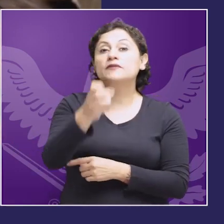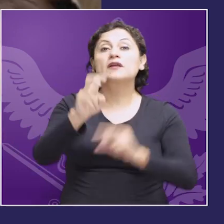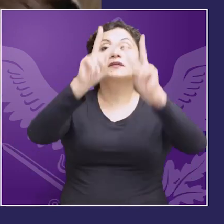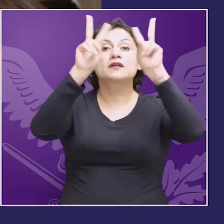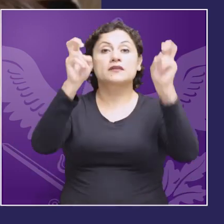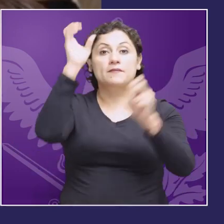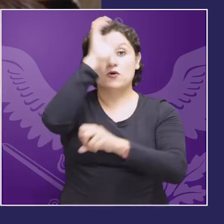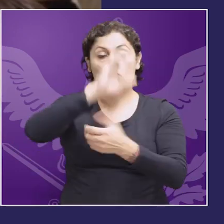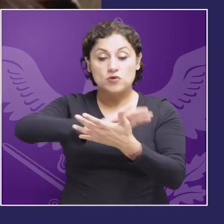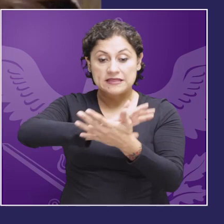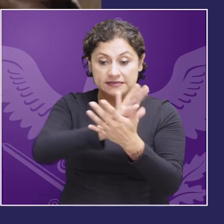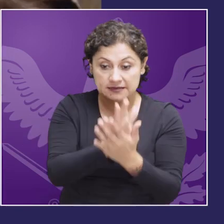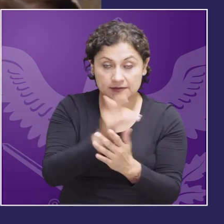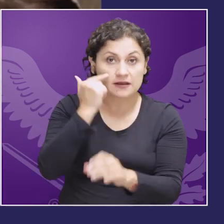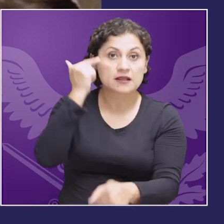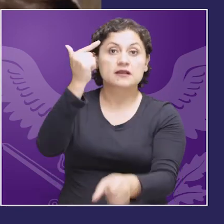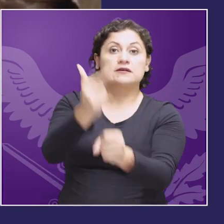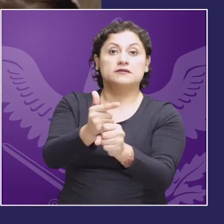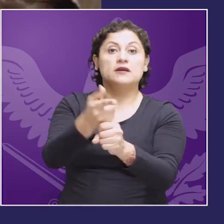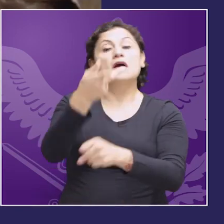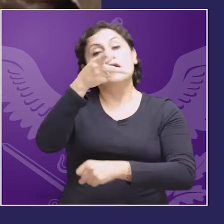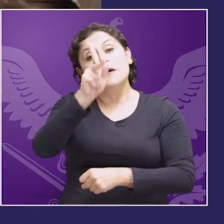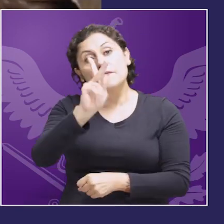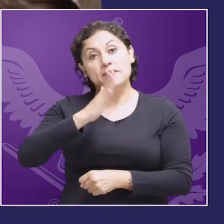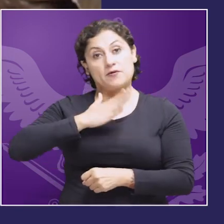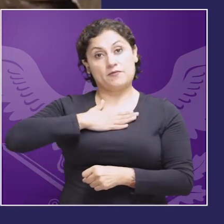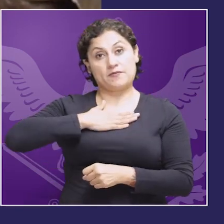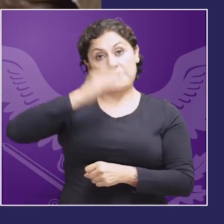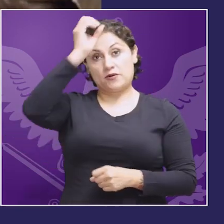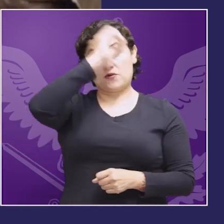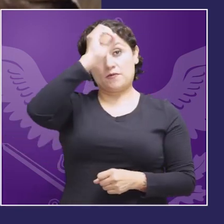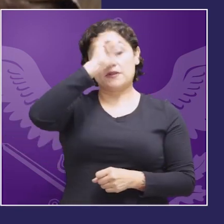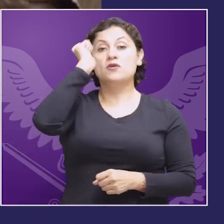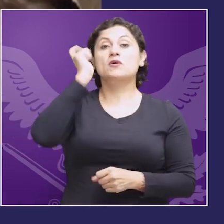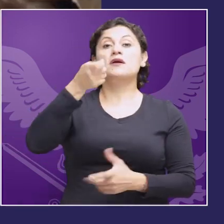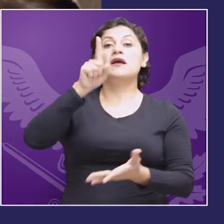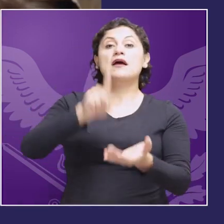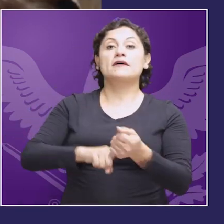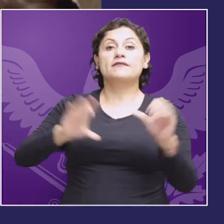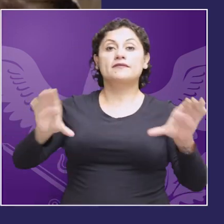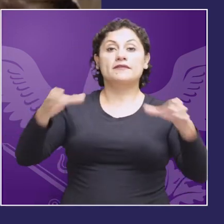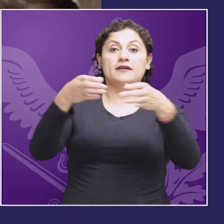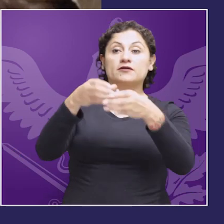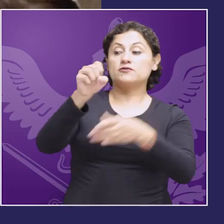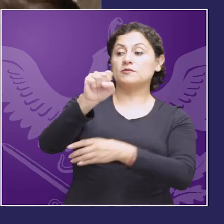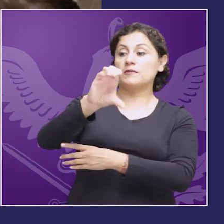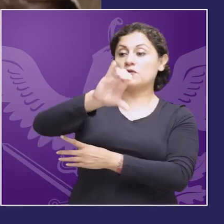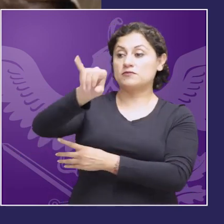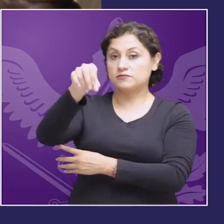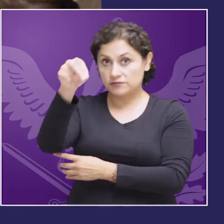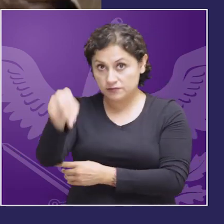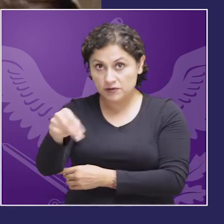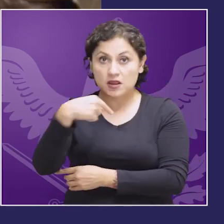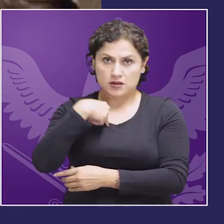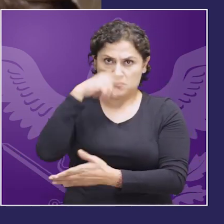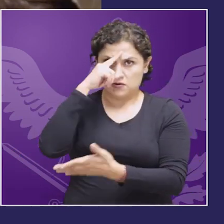mi perspectiva va desde la función de las Cortes Supremas, entiendo que los tribunales de juicio también pueden